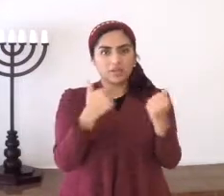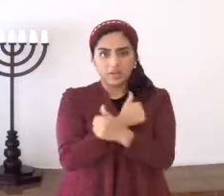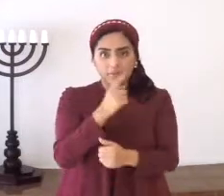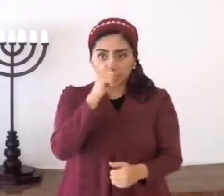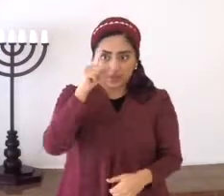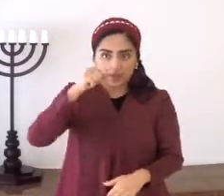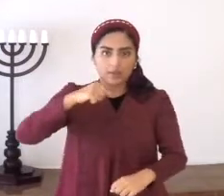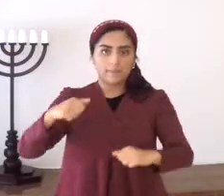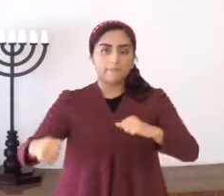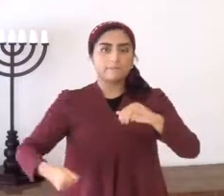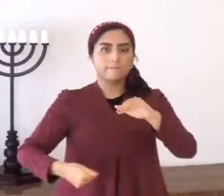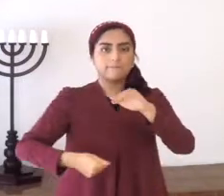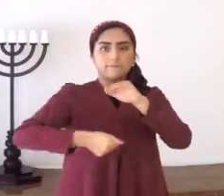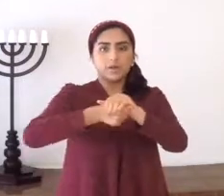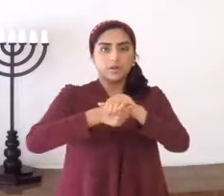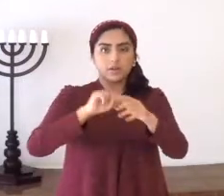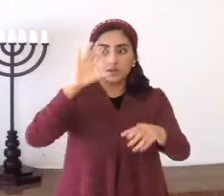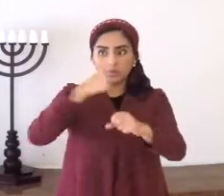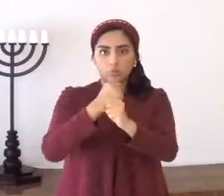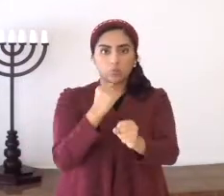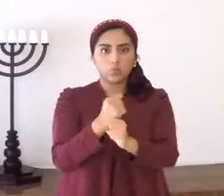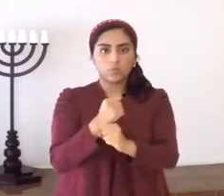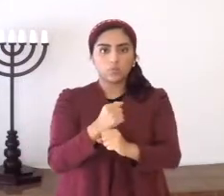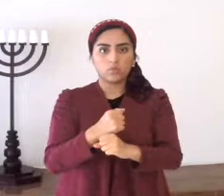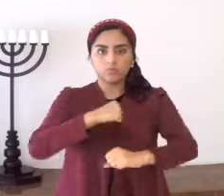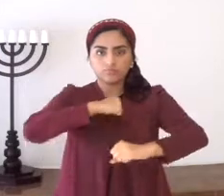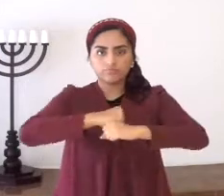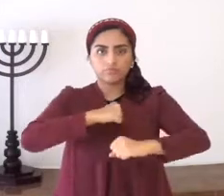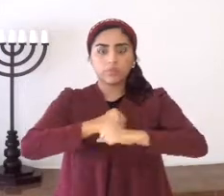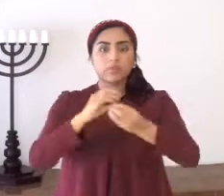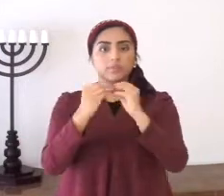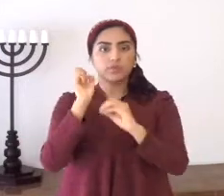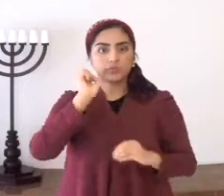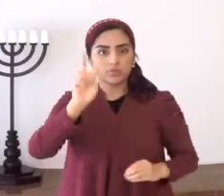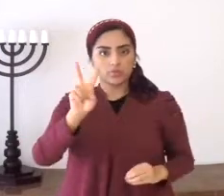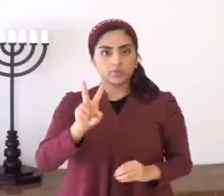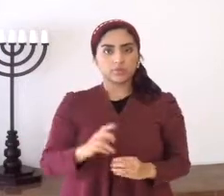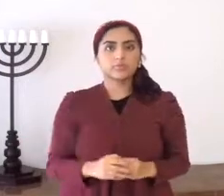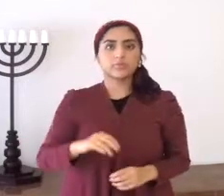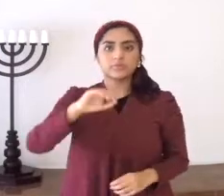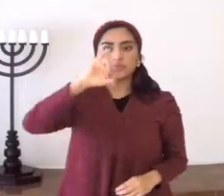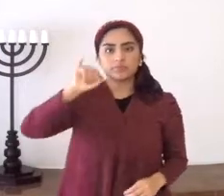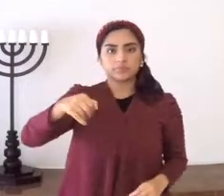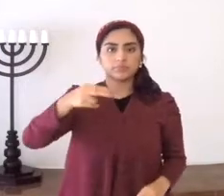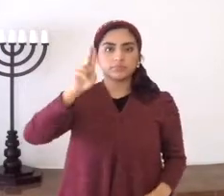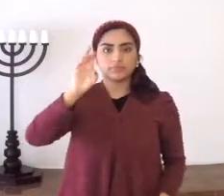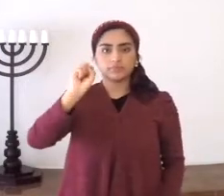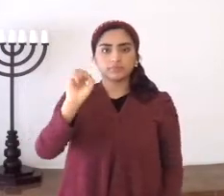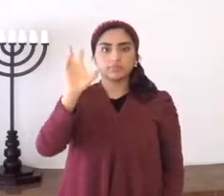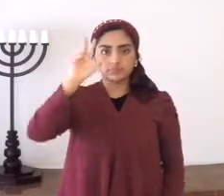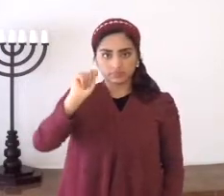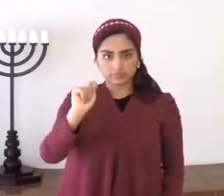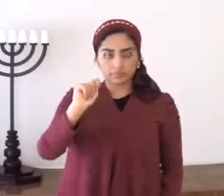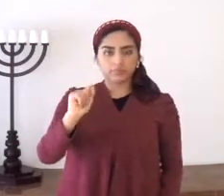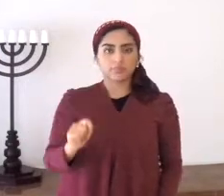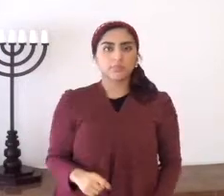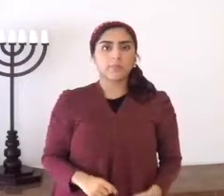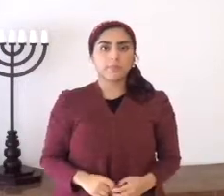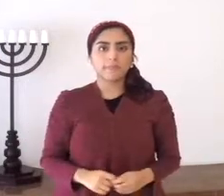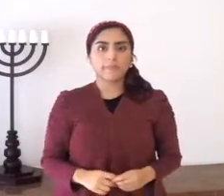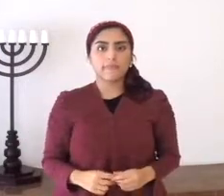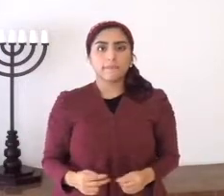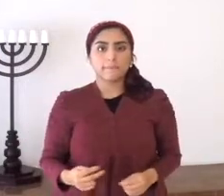desángrelo. Ahí no está hablando de amor porque Él protege su creación. Uno.